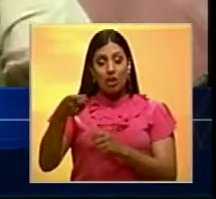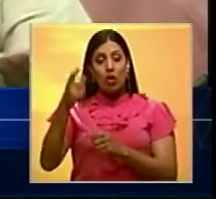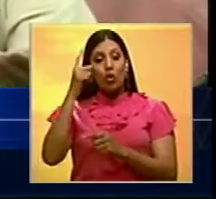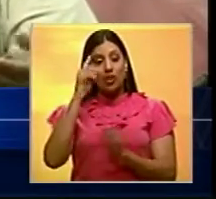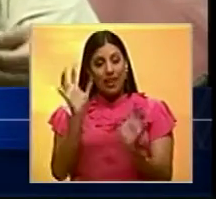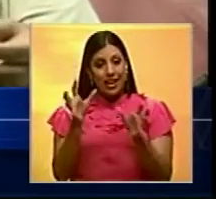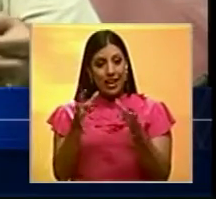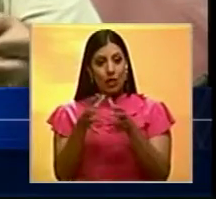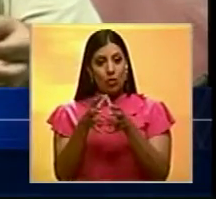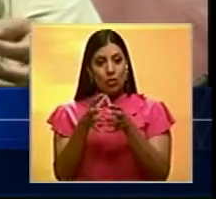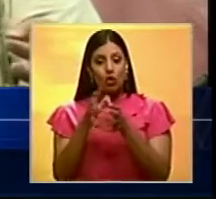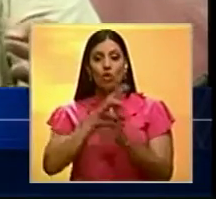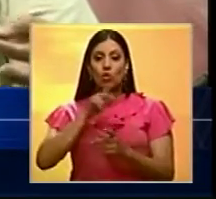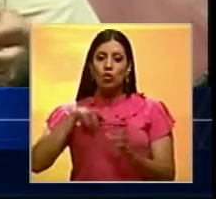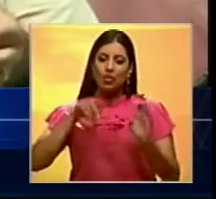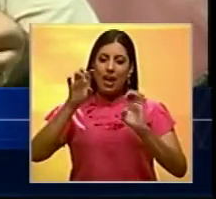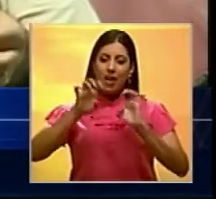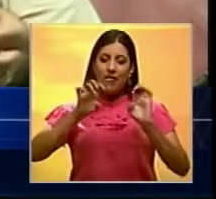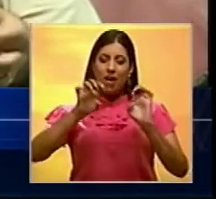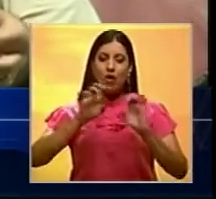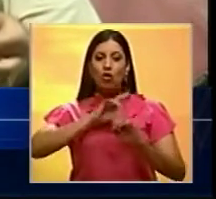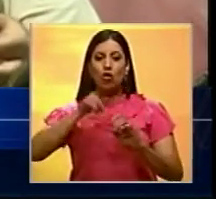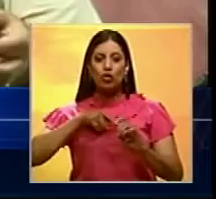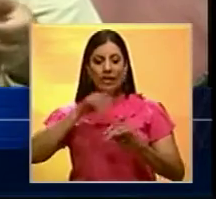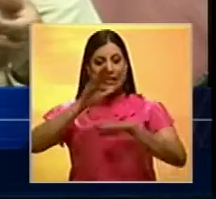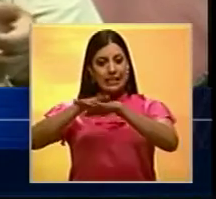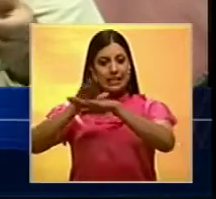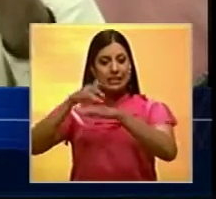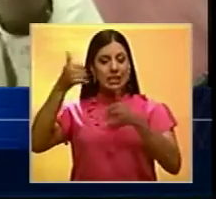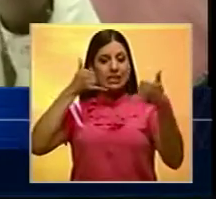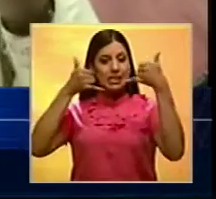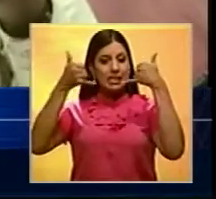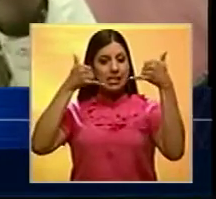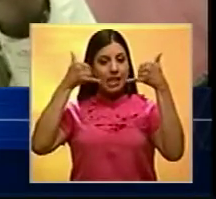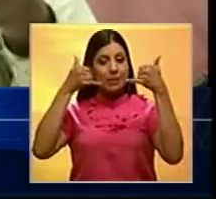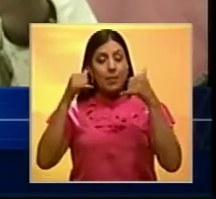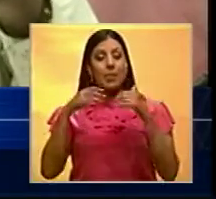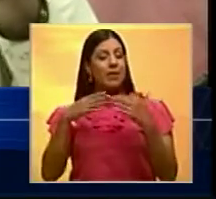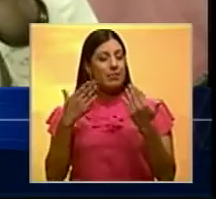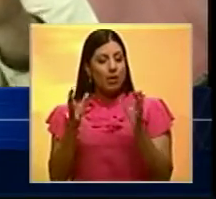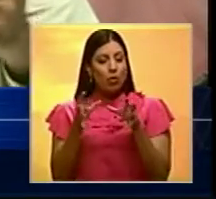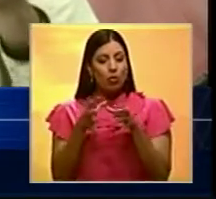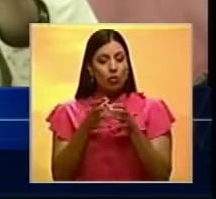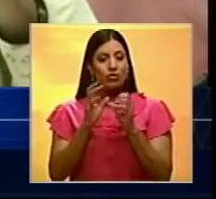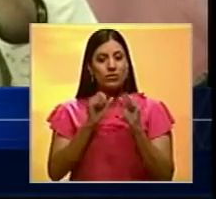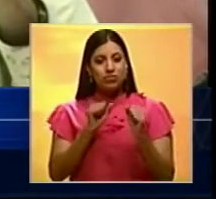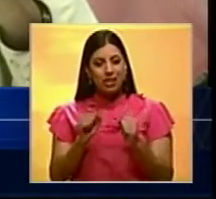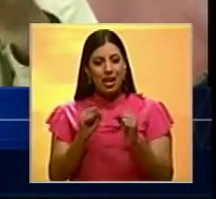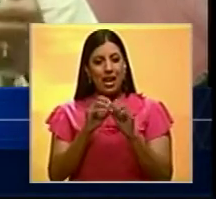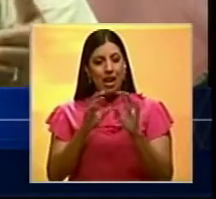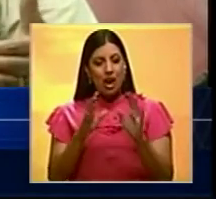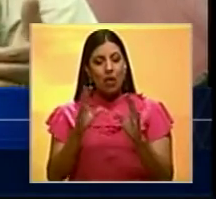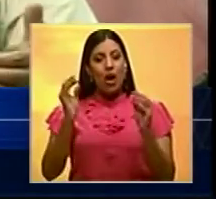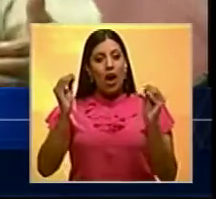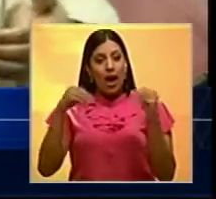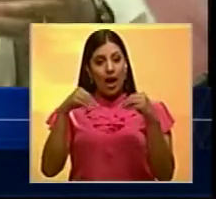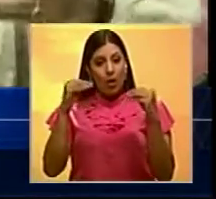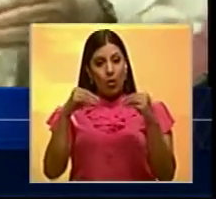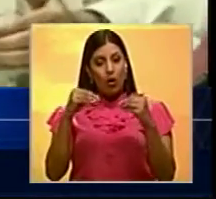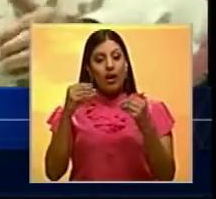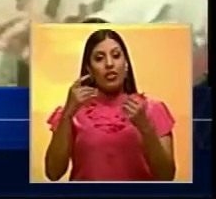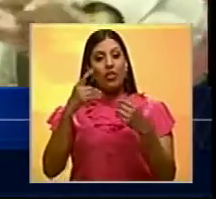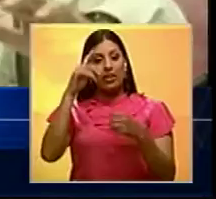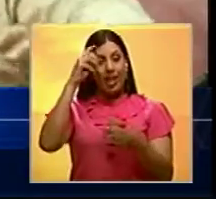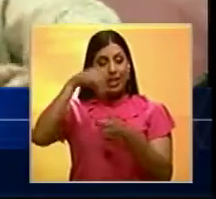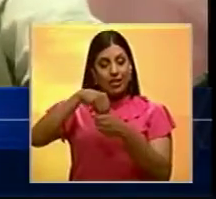unas reuniones, vamos a evaluar, vamos a hacer llamadas conjuntas para ir consolidando los acuerdos